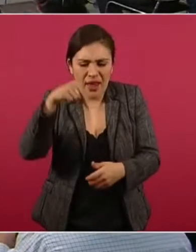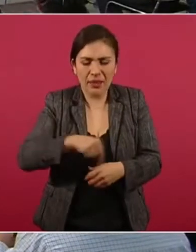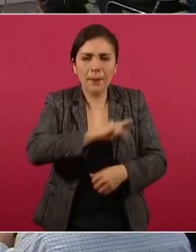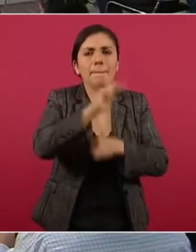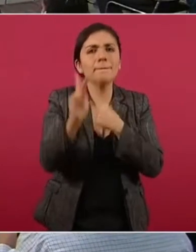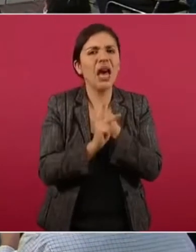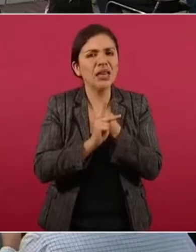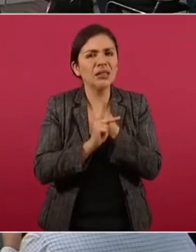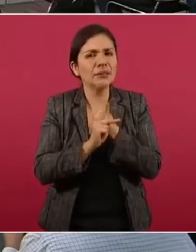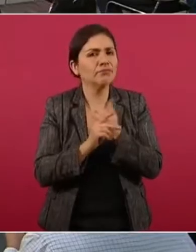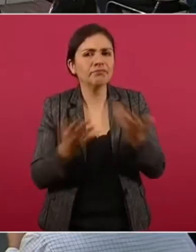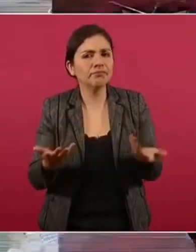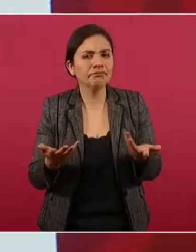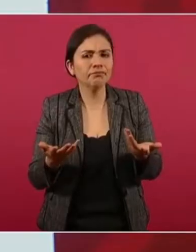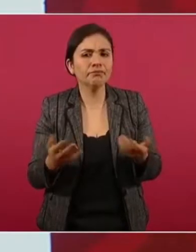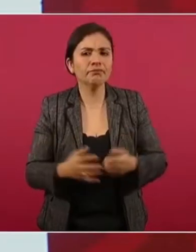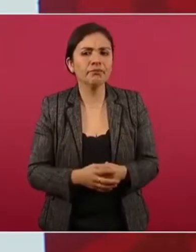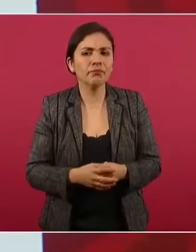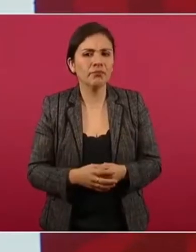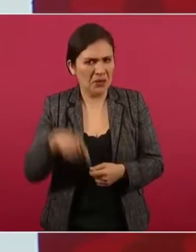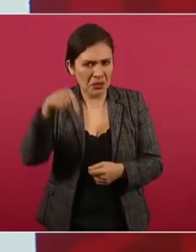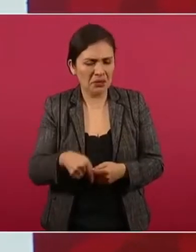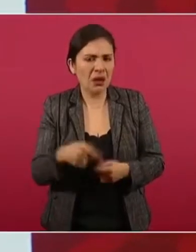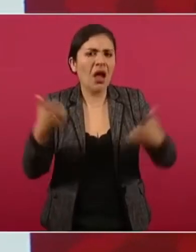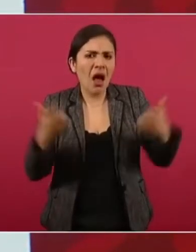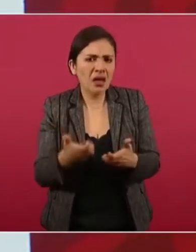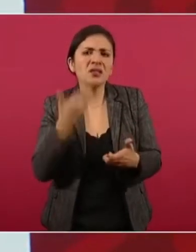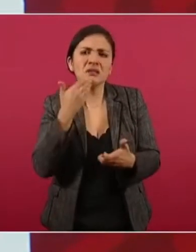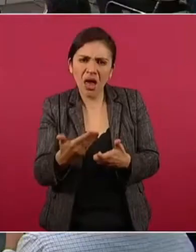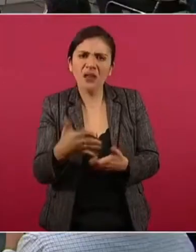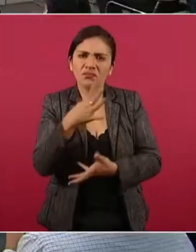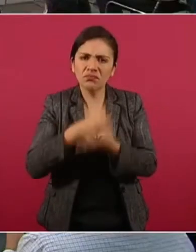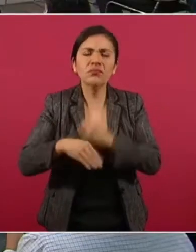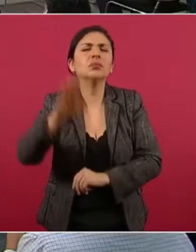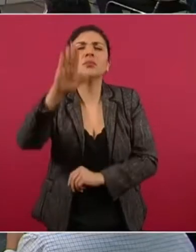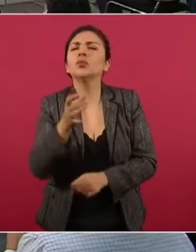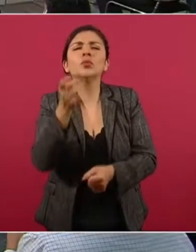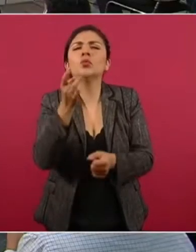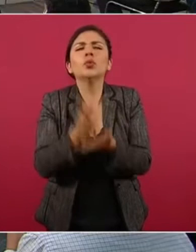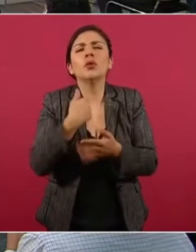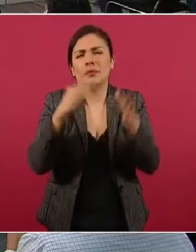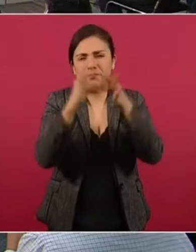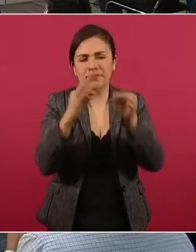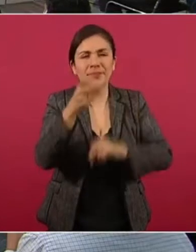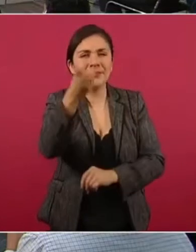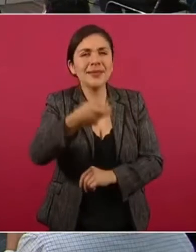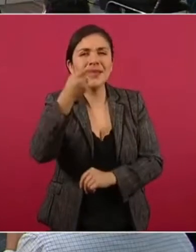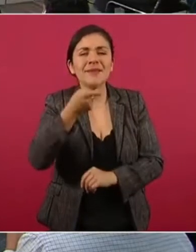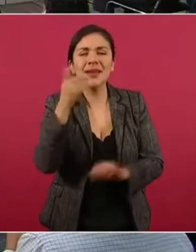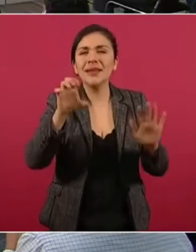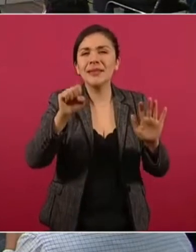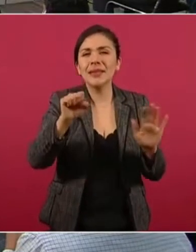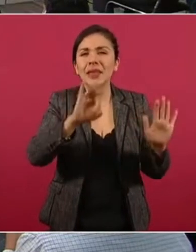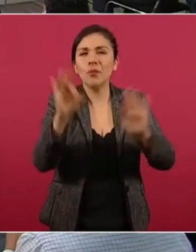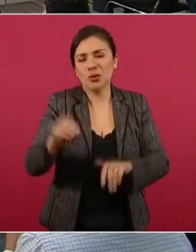país, que estamos haciendo pues bien las cosas. Sí, nomás un comentario. De ese 60%